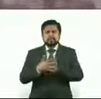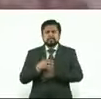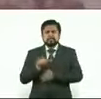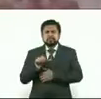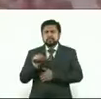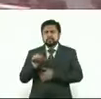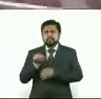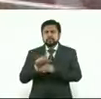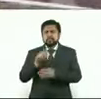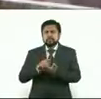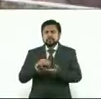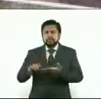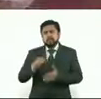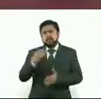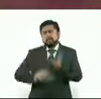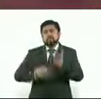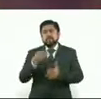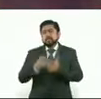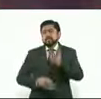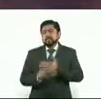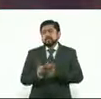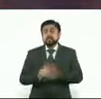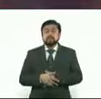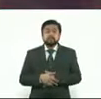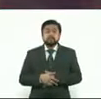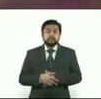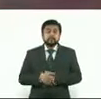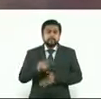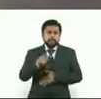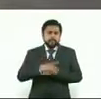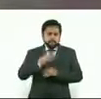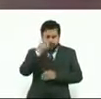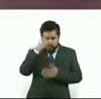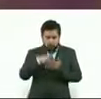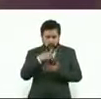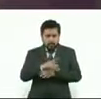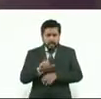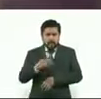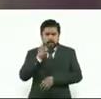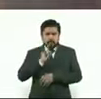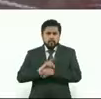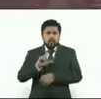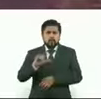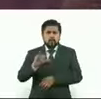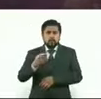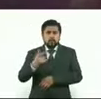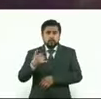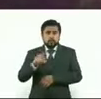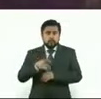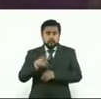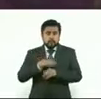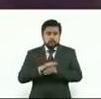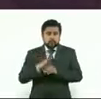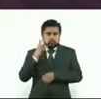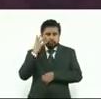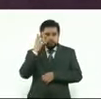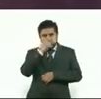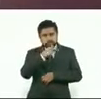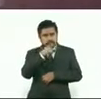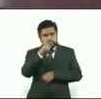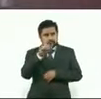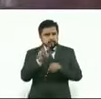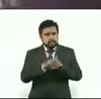y bueno, veíamos justamente a Lucy Cheruiyot, que se mantiene en esta zona, que es el bosque de Chapultepec. Preciosa esa toma donde se veía